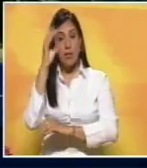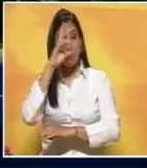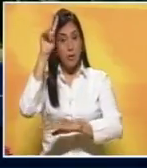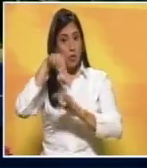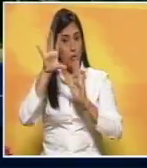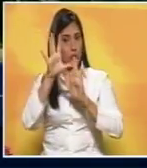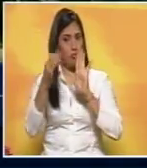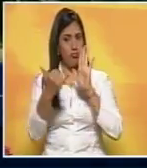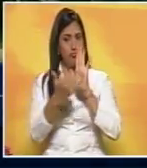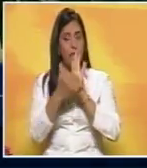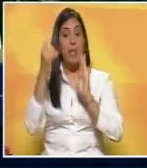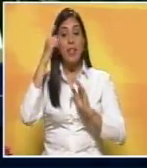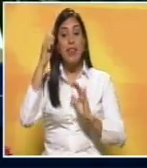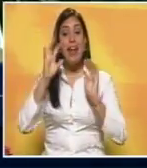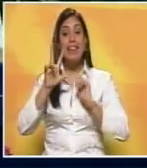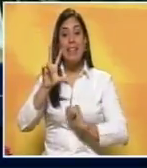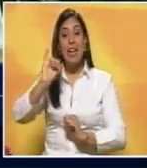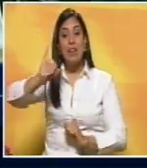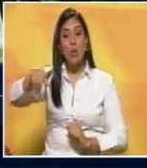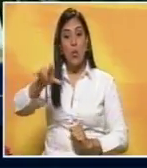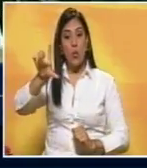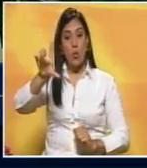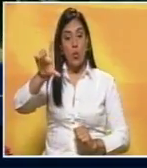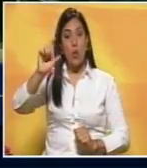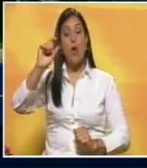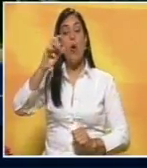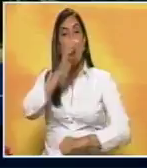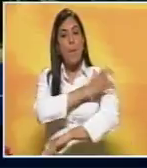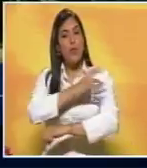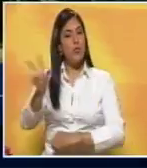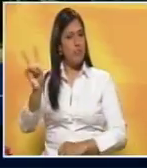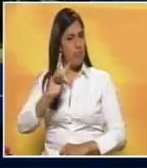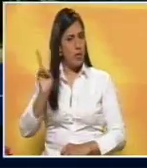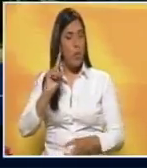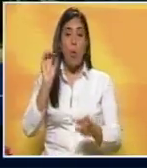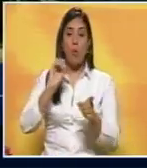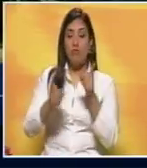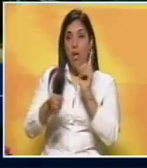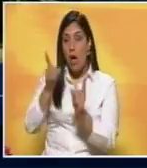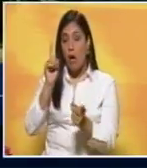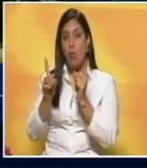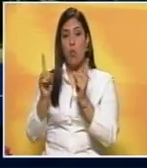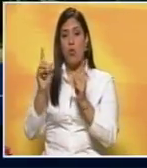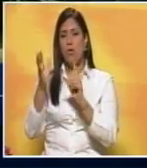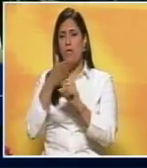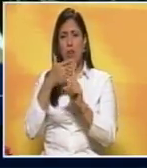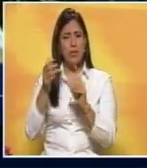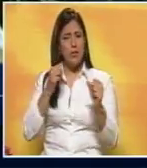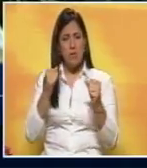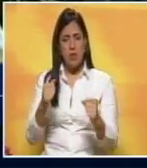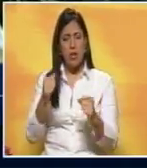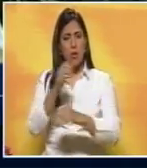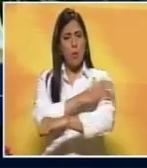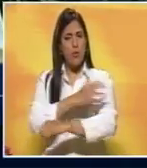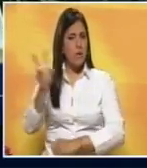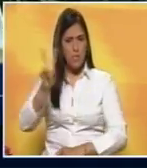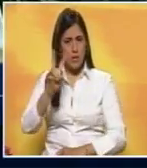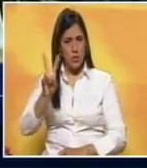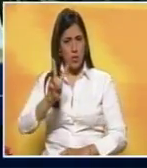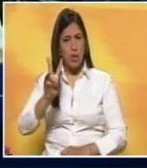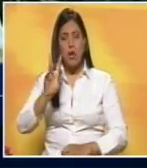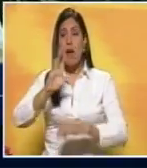Nacional Constituyente el día 30 de julio. La oposición venezolana o algunos factores muy violentos de la oposición